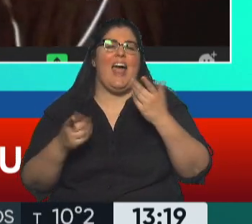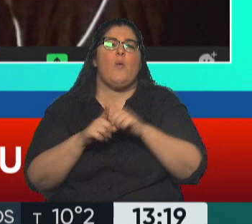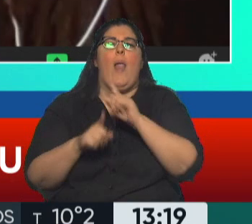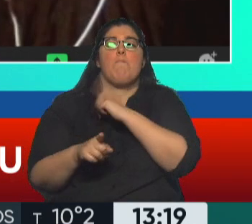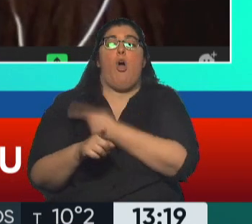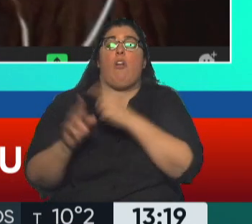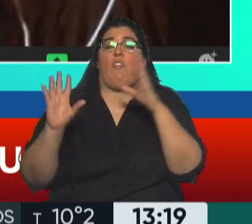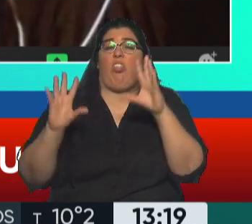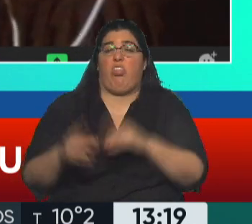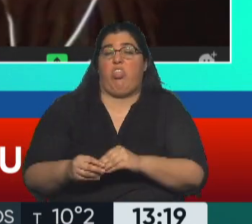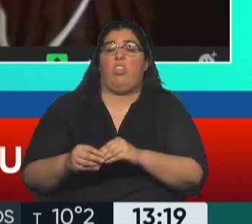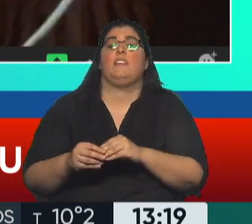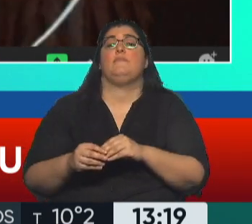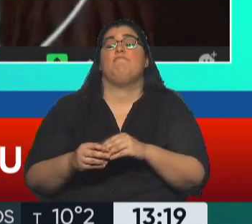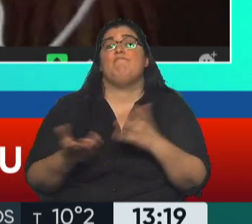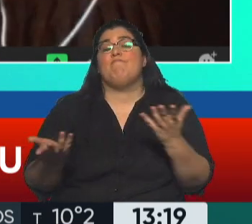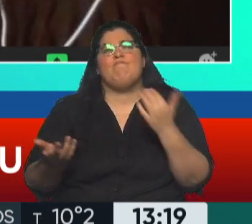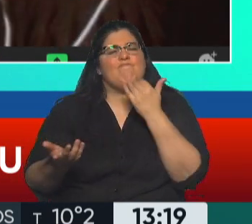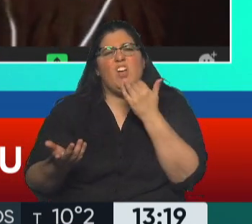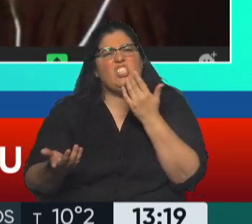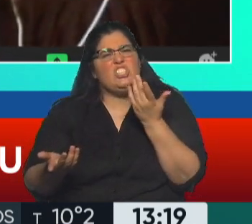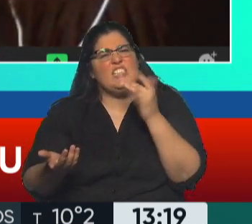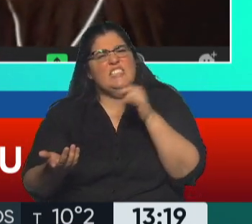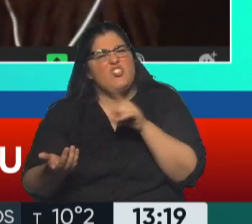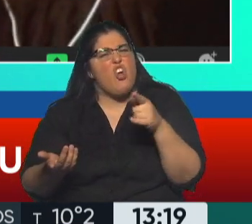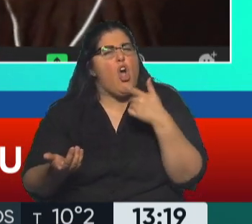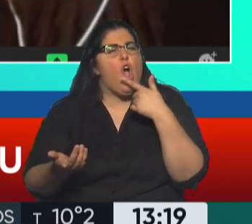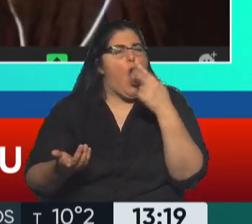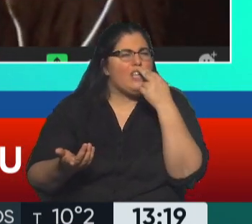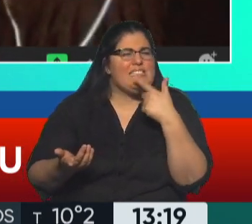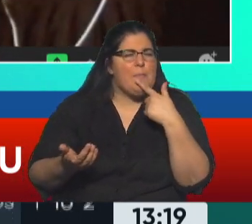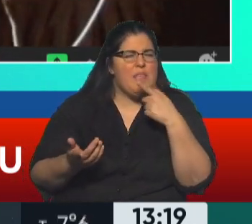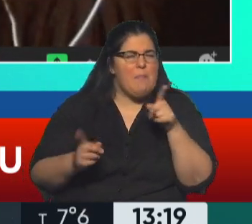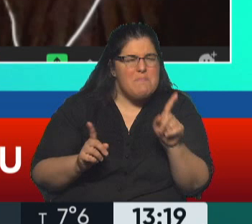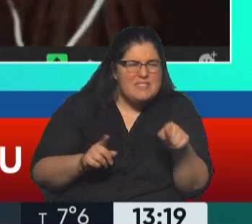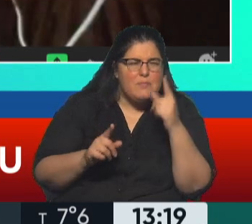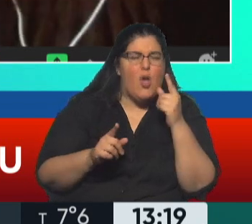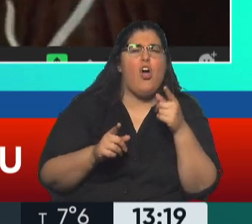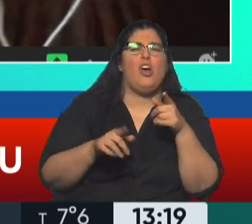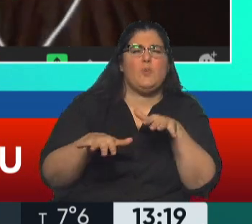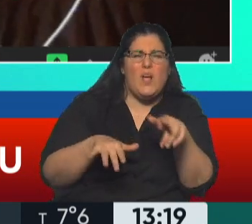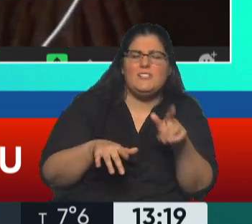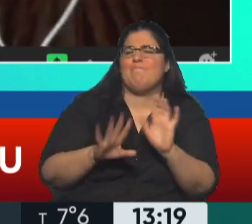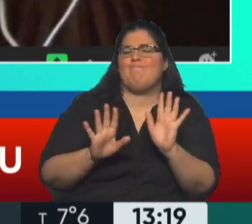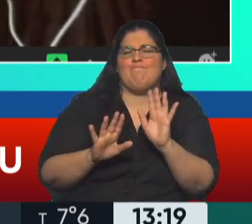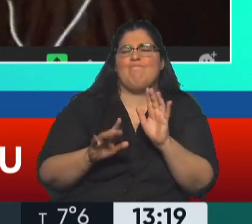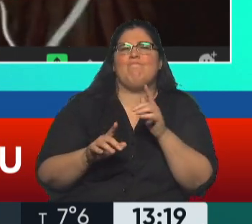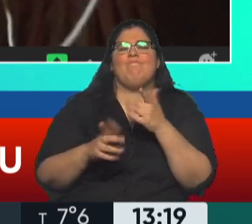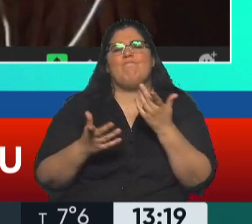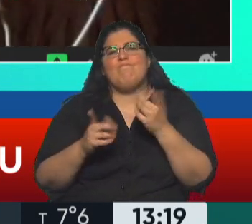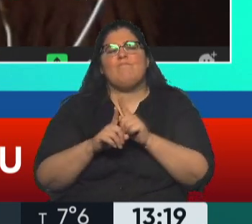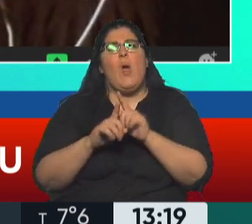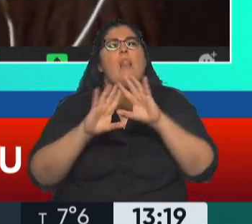hegemonía, el 11 de septiembre no sé si lo es, aunque entiendo que el efecto en la percepción